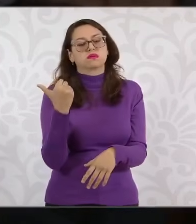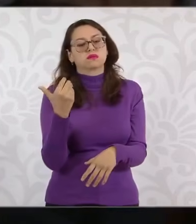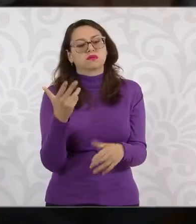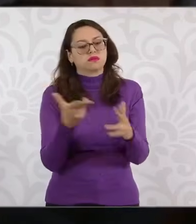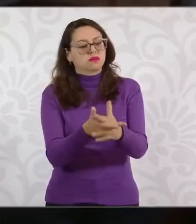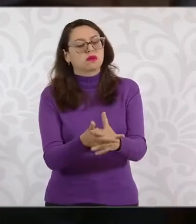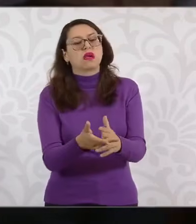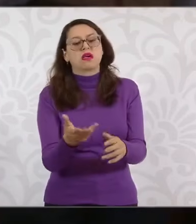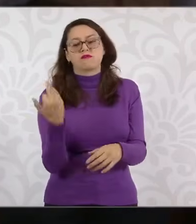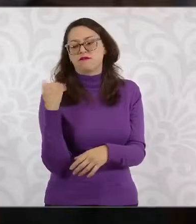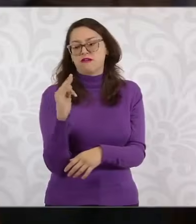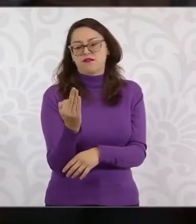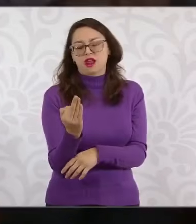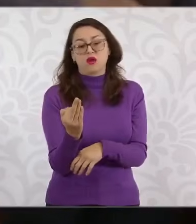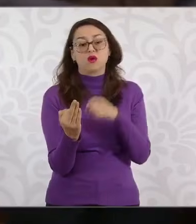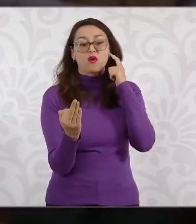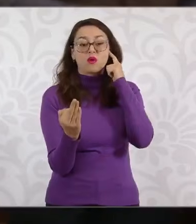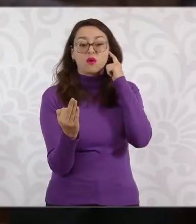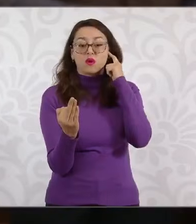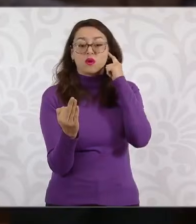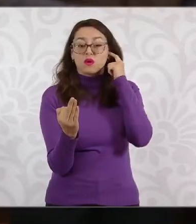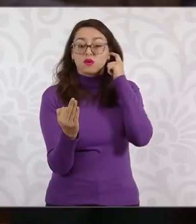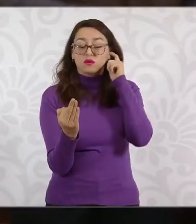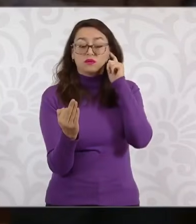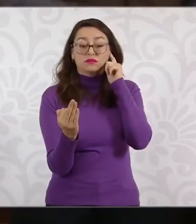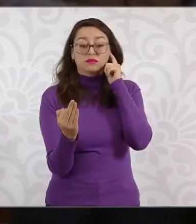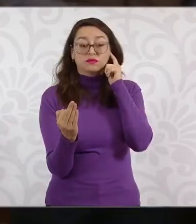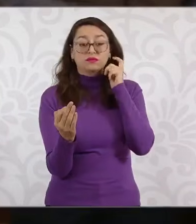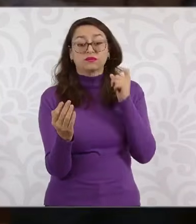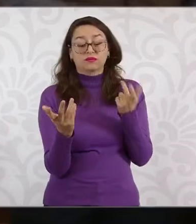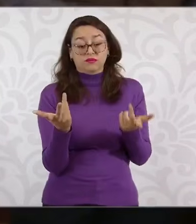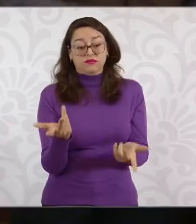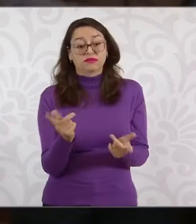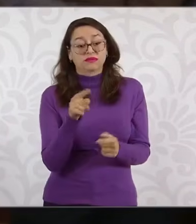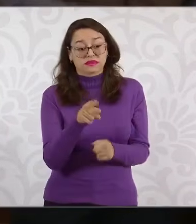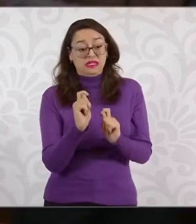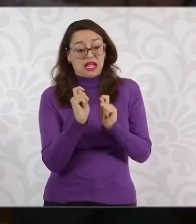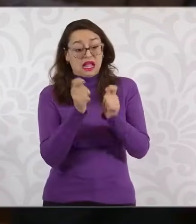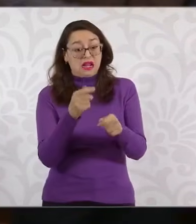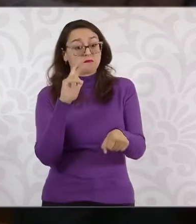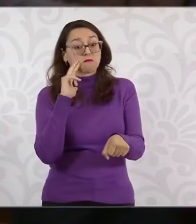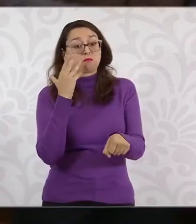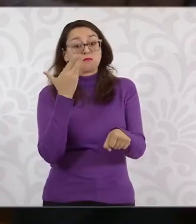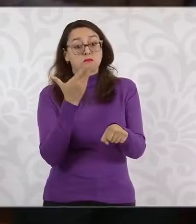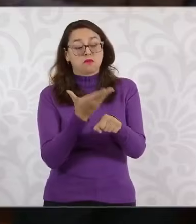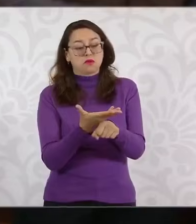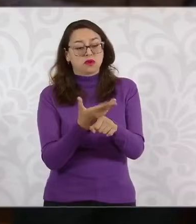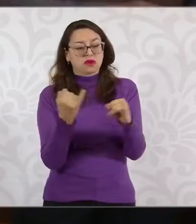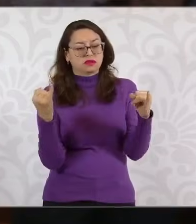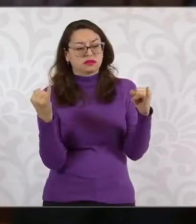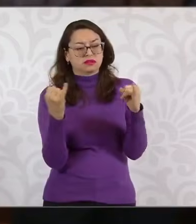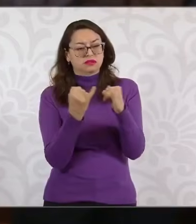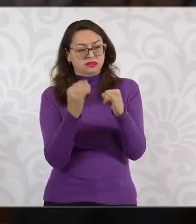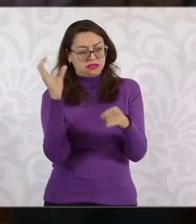fue en febrero, y fue solo 9 días después de que fue destituido de su cargo como titular del Instituto Interdisciplinario